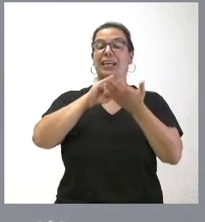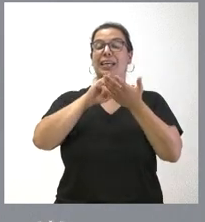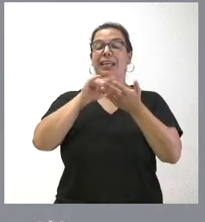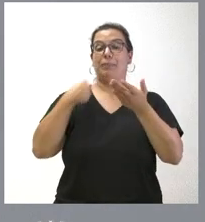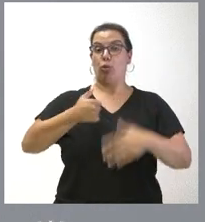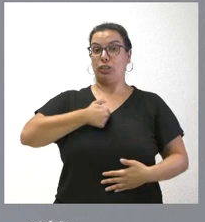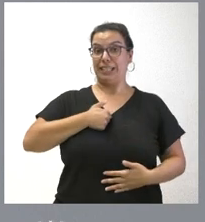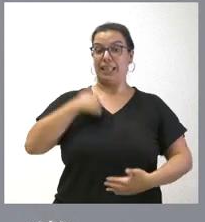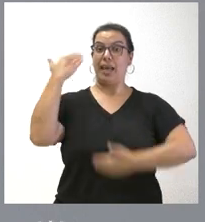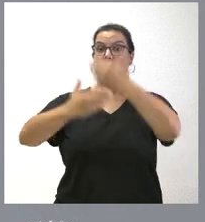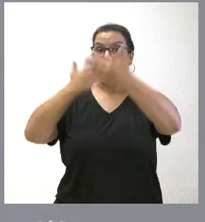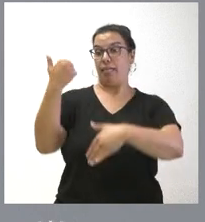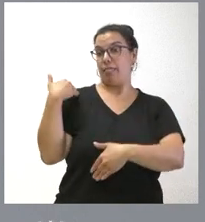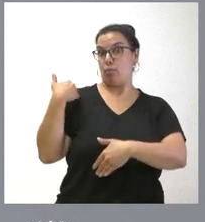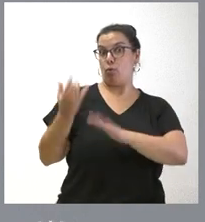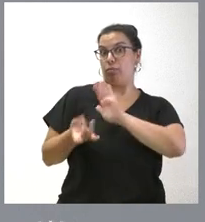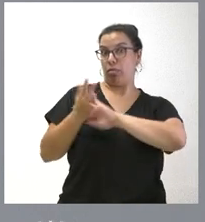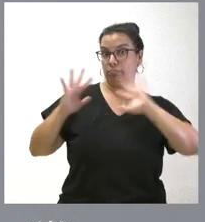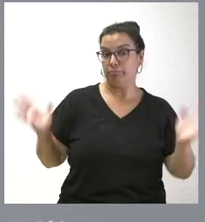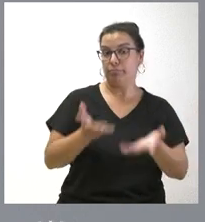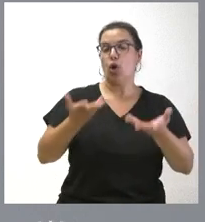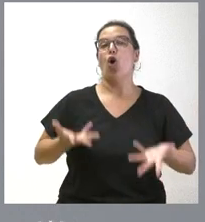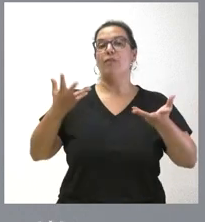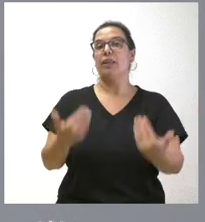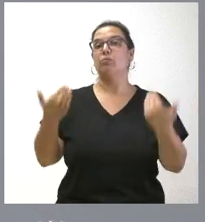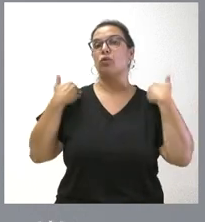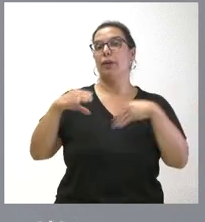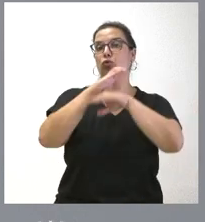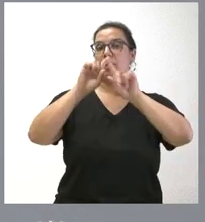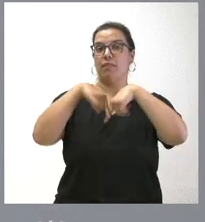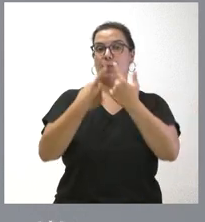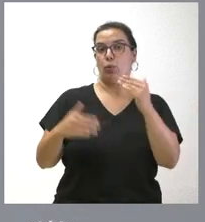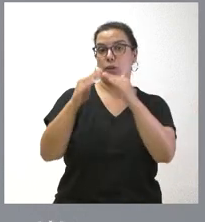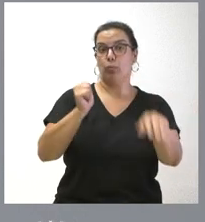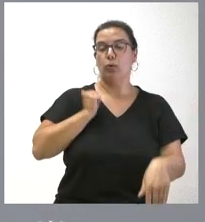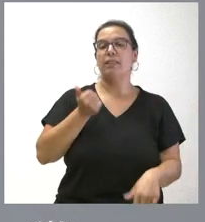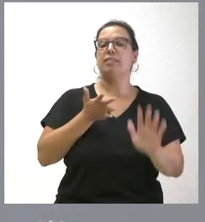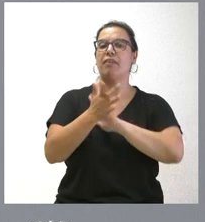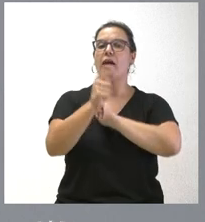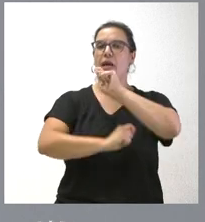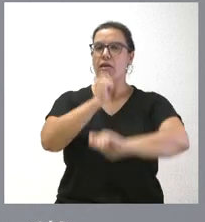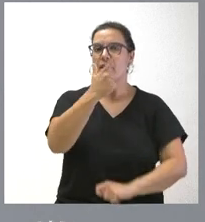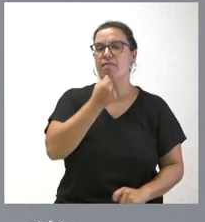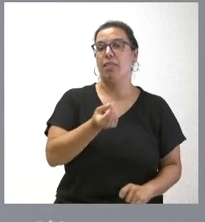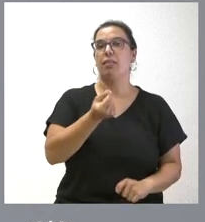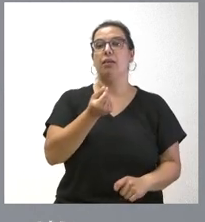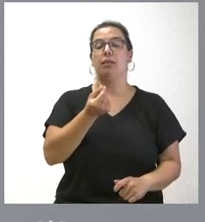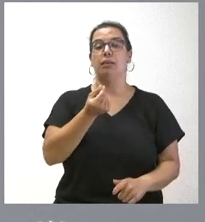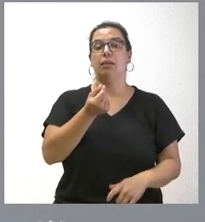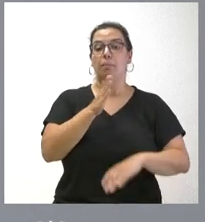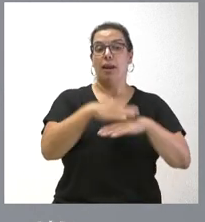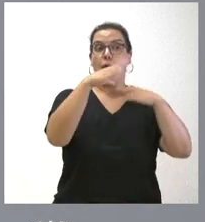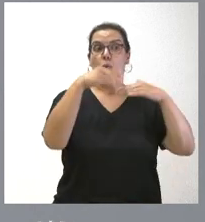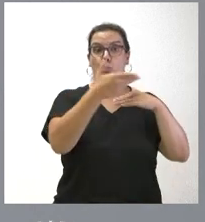impulsó recientemente en Castilla y león y que presta la consejería de familia a igualdad de oportunidades facilita que tanto